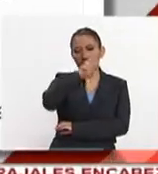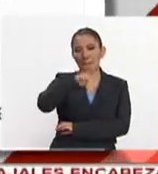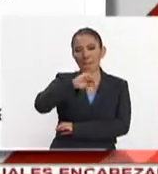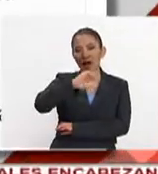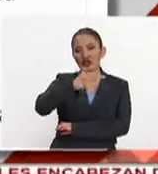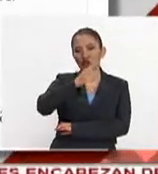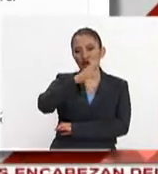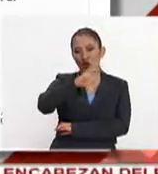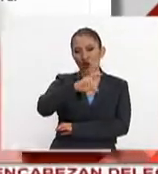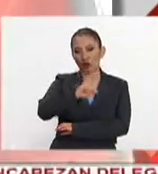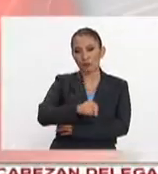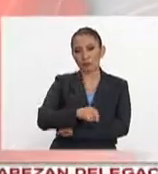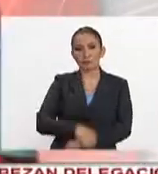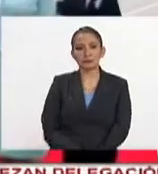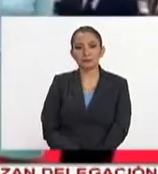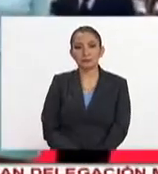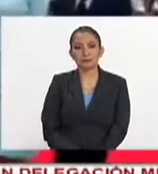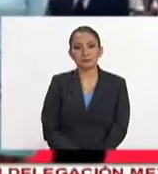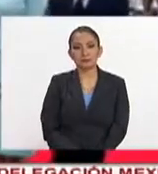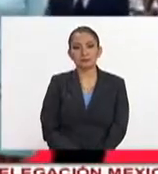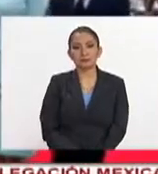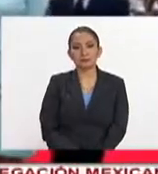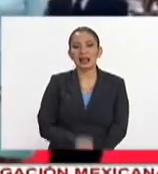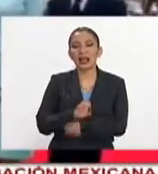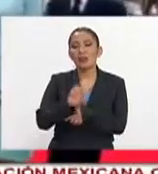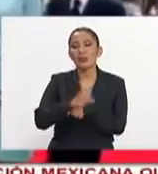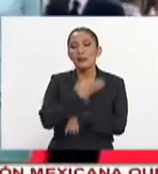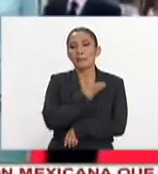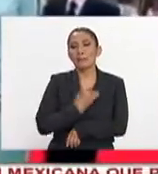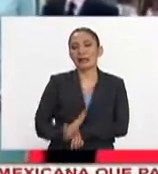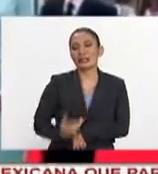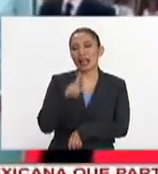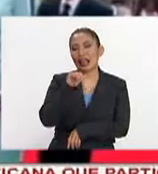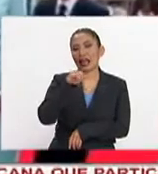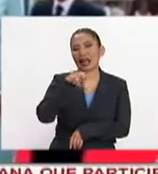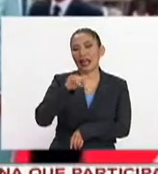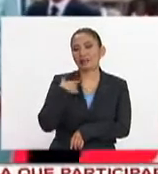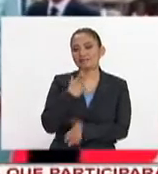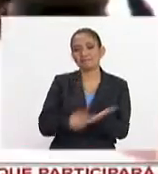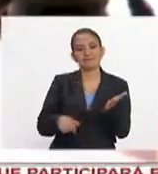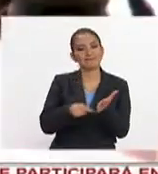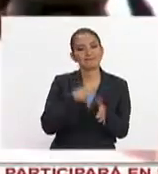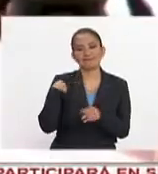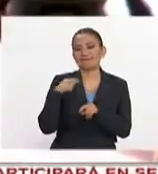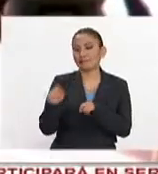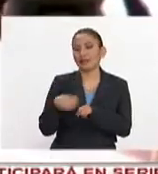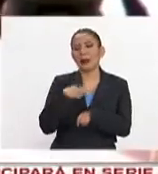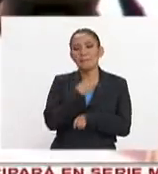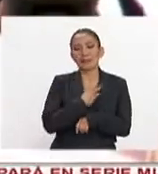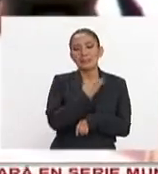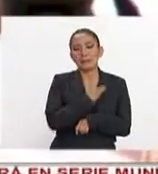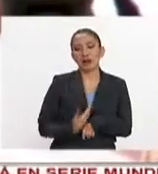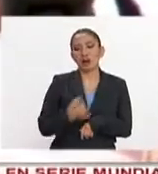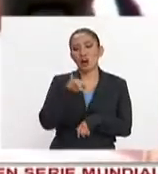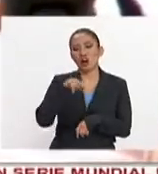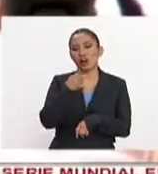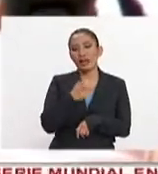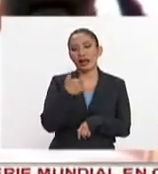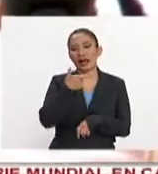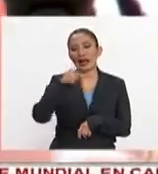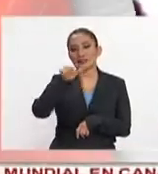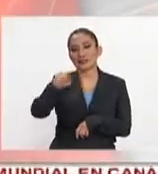Machorro Alcalá. En Ecuador, el presidente Lenín Moreno retiró de todas sus funciones al vicepresidente Jorge